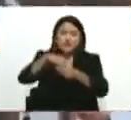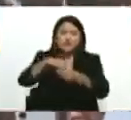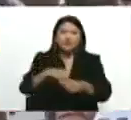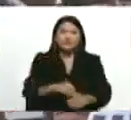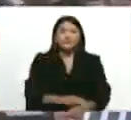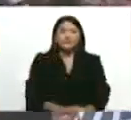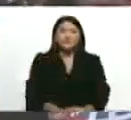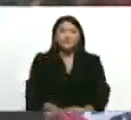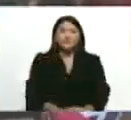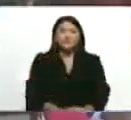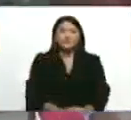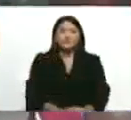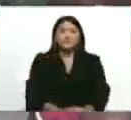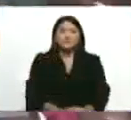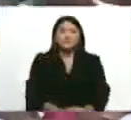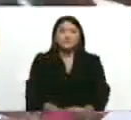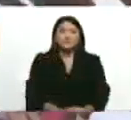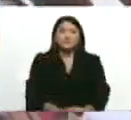ustedes